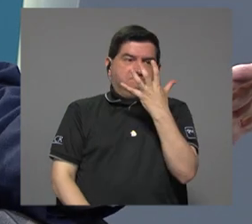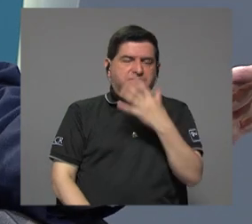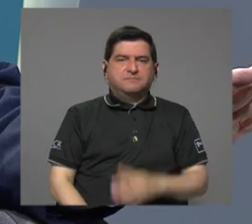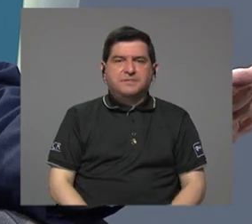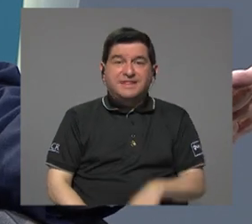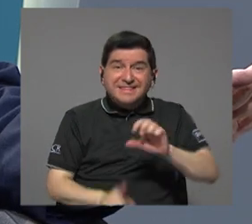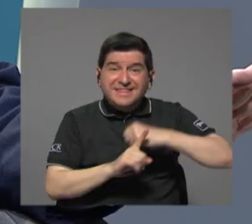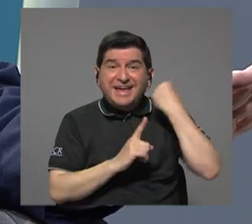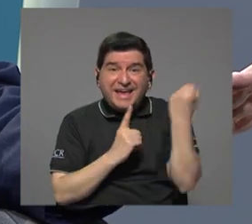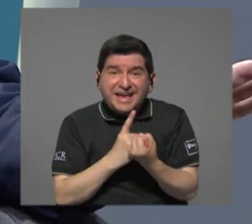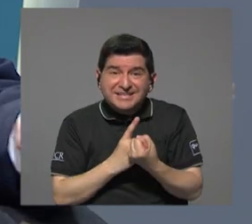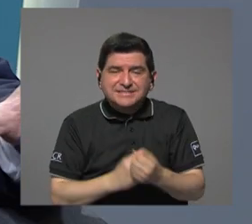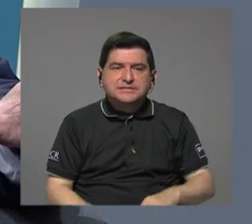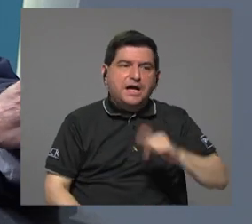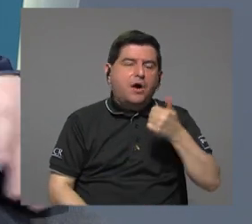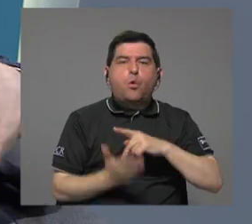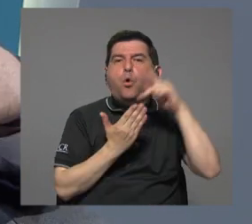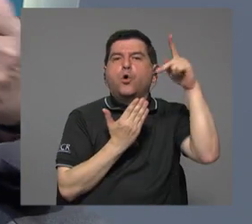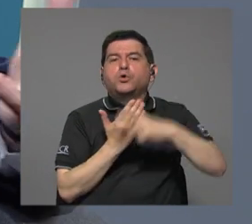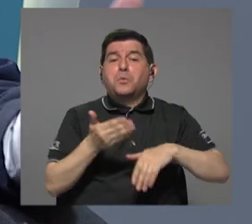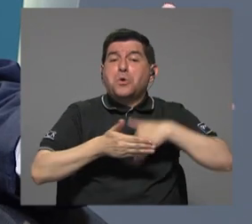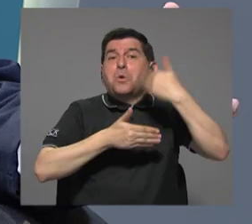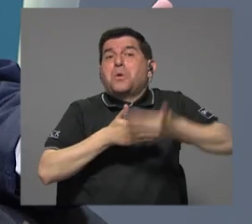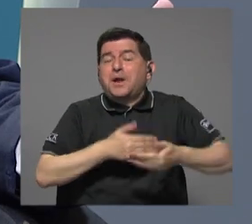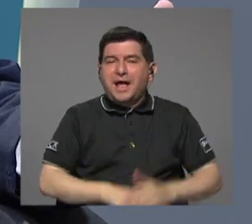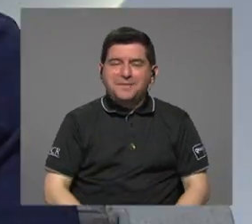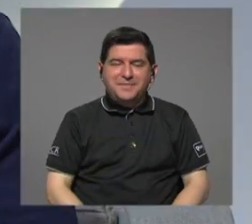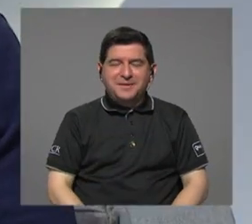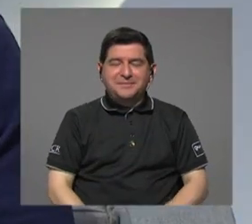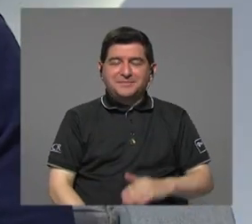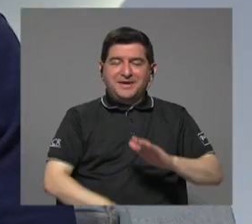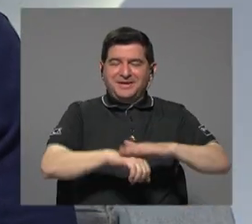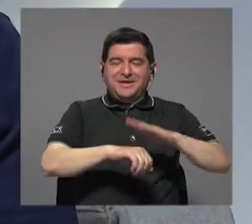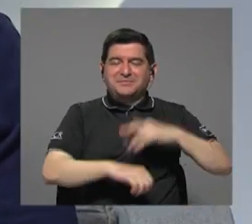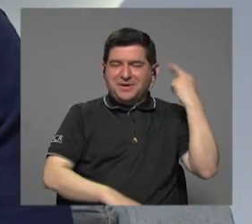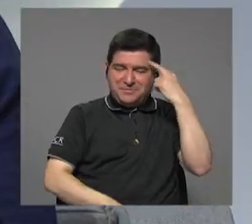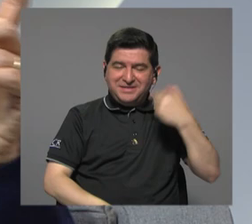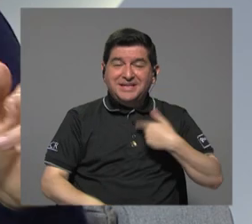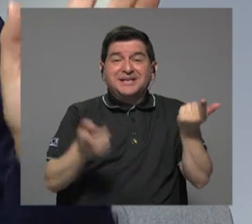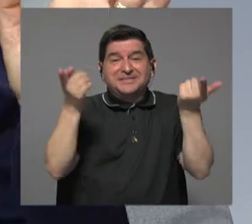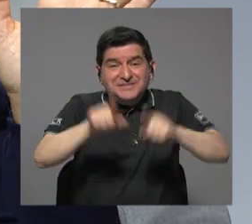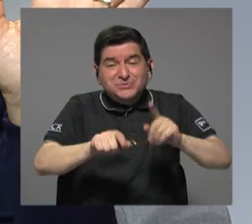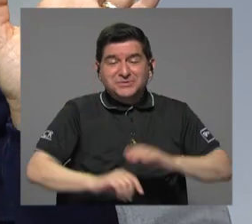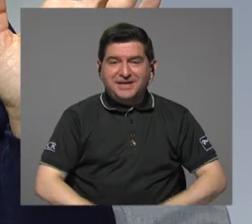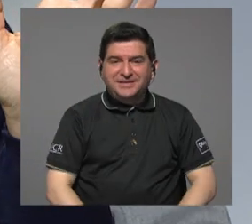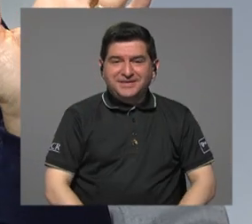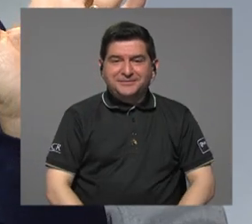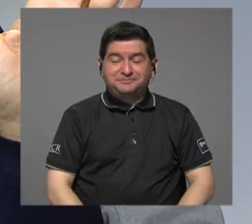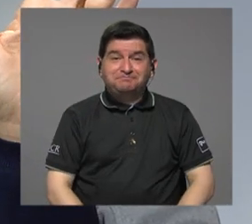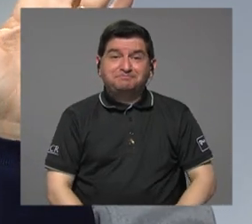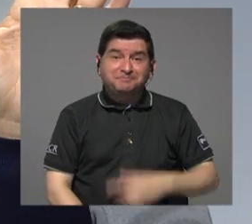eso podemos hacer nuestro programa posteriormente para que me dé la razón si esto sucede así bueno